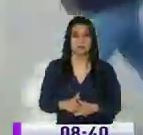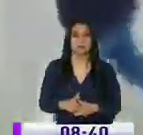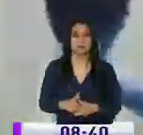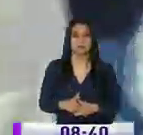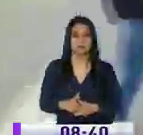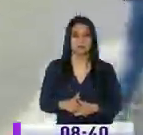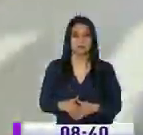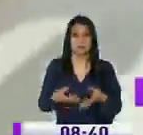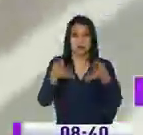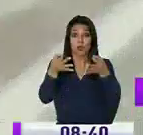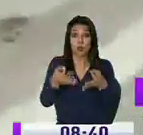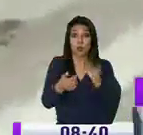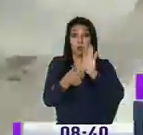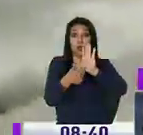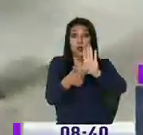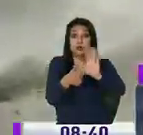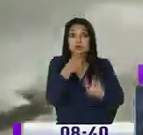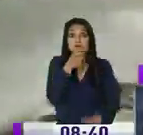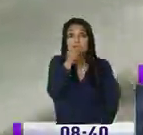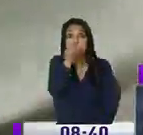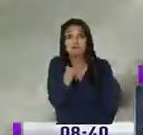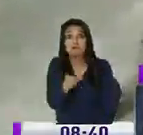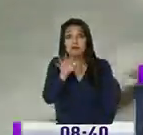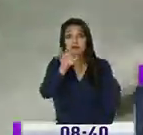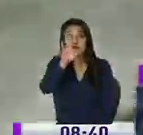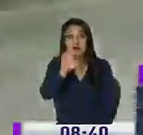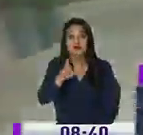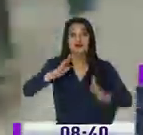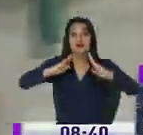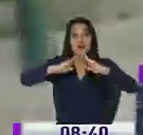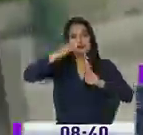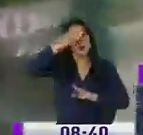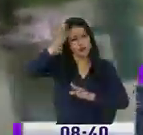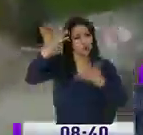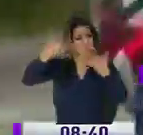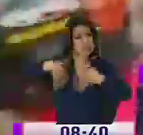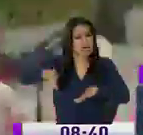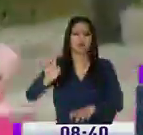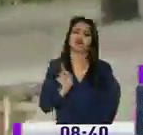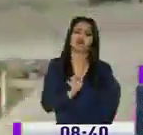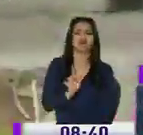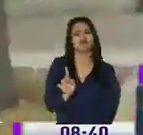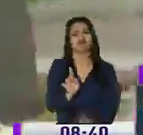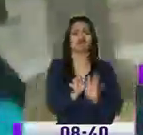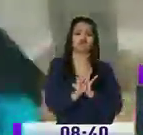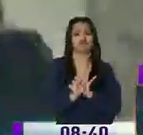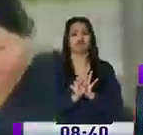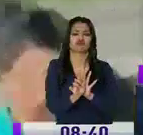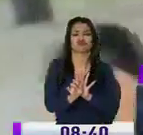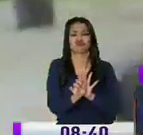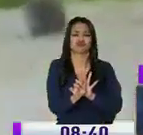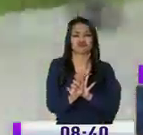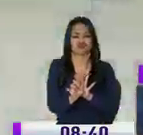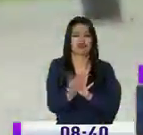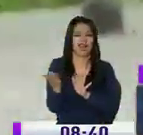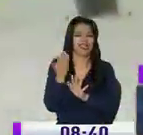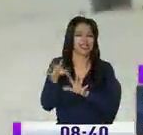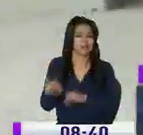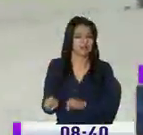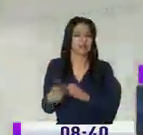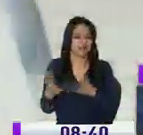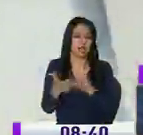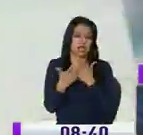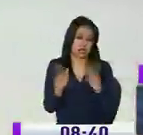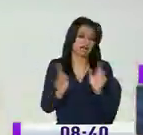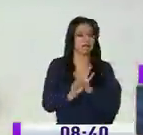Este es el momento cuando el reportero Freddy Paredes sale del ágora de la Casa de la Cultura Ecuatoriana, donde se encontraba retenido. Una vez en la